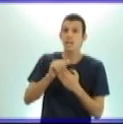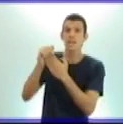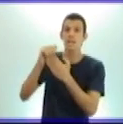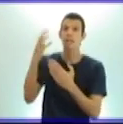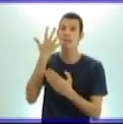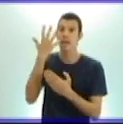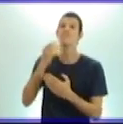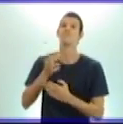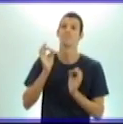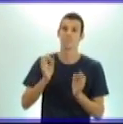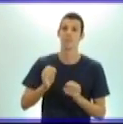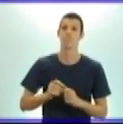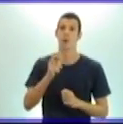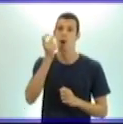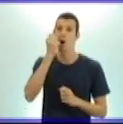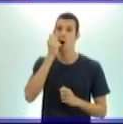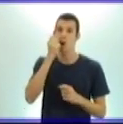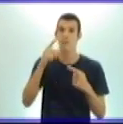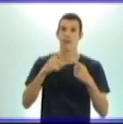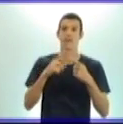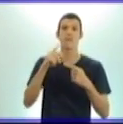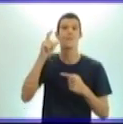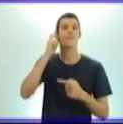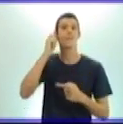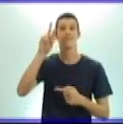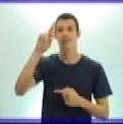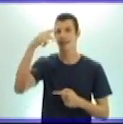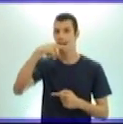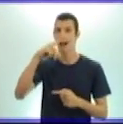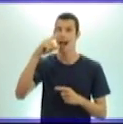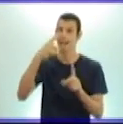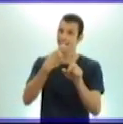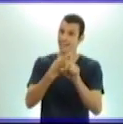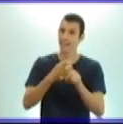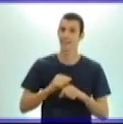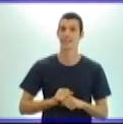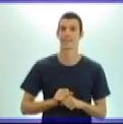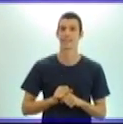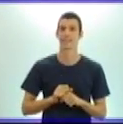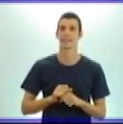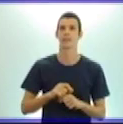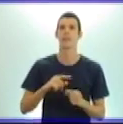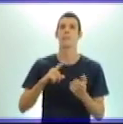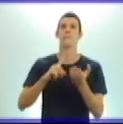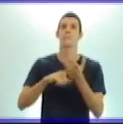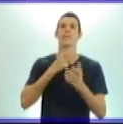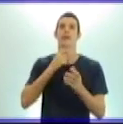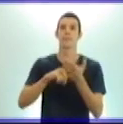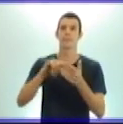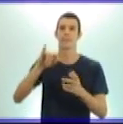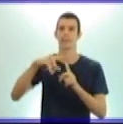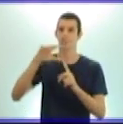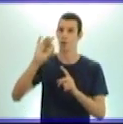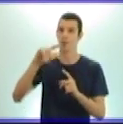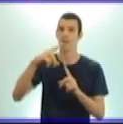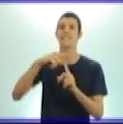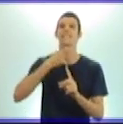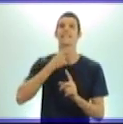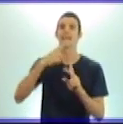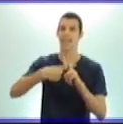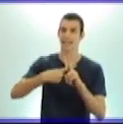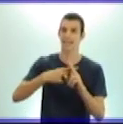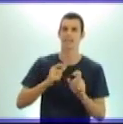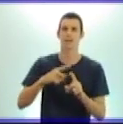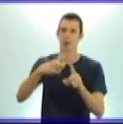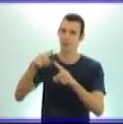Fran País, Pepito Tey, Tony Alomá. Bueno, vamos a ver el